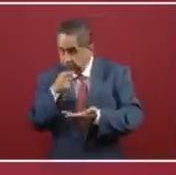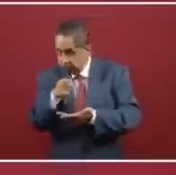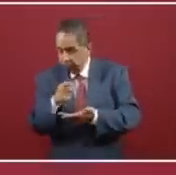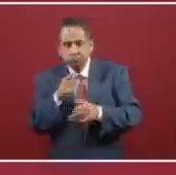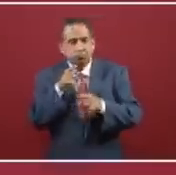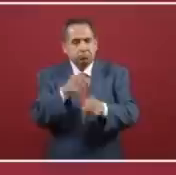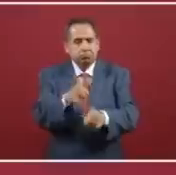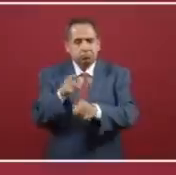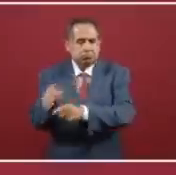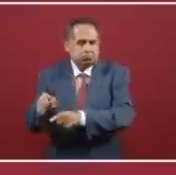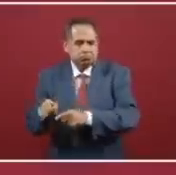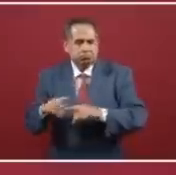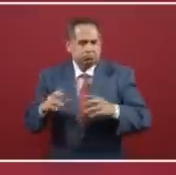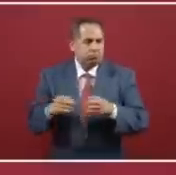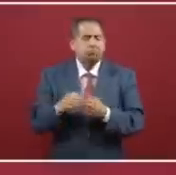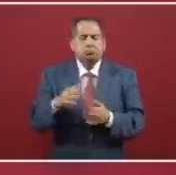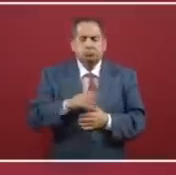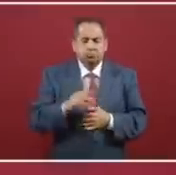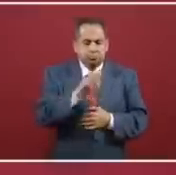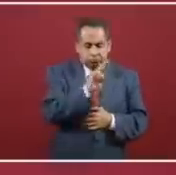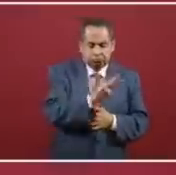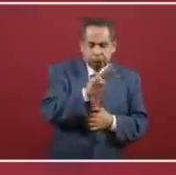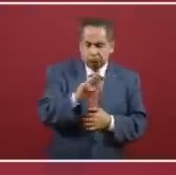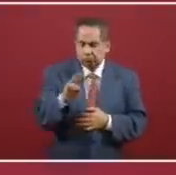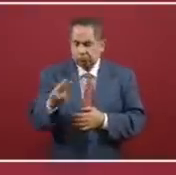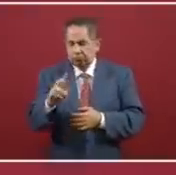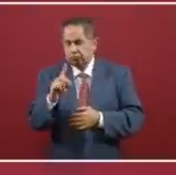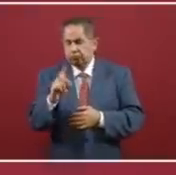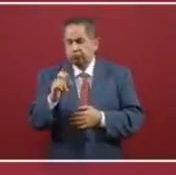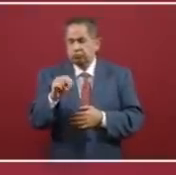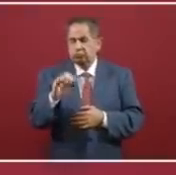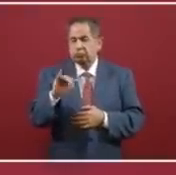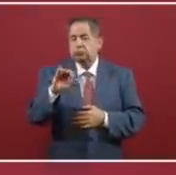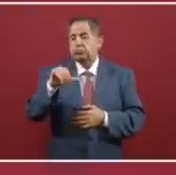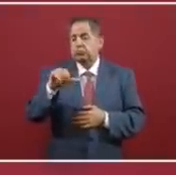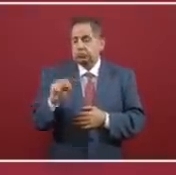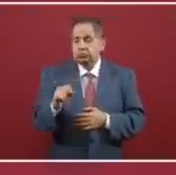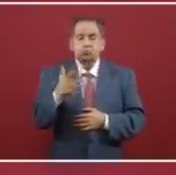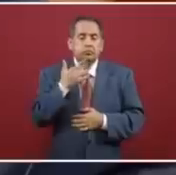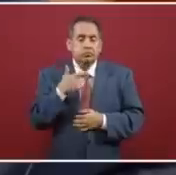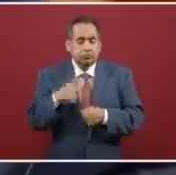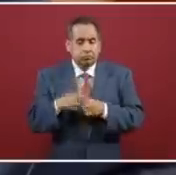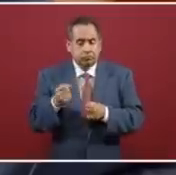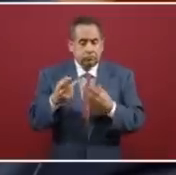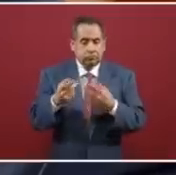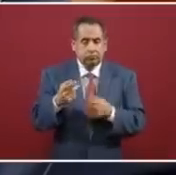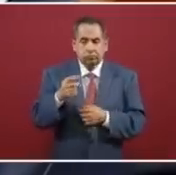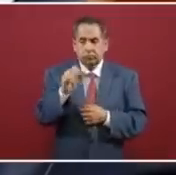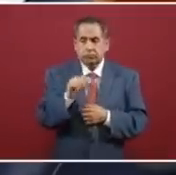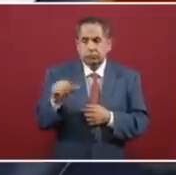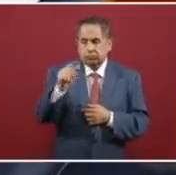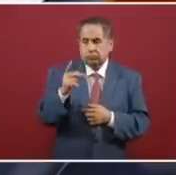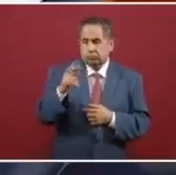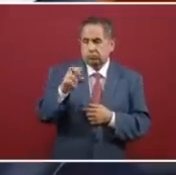que de hecho tenemos una página que es denuncias en plural denuncias gasolina arroba